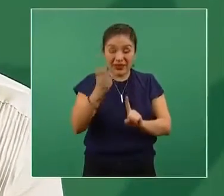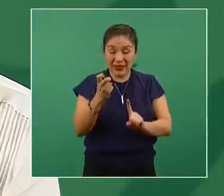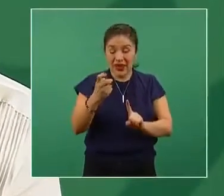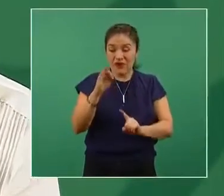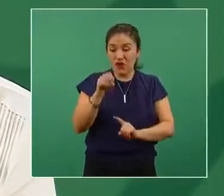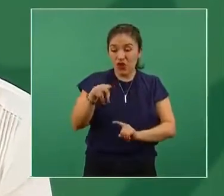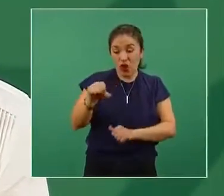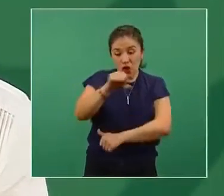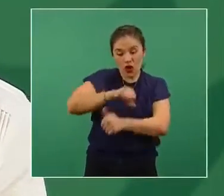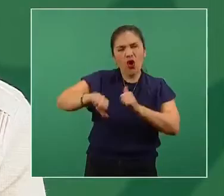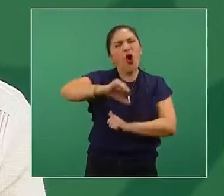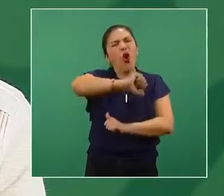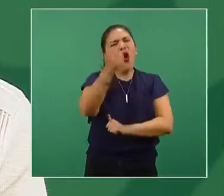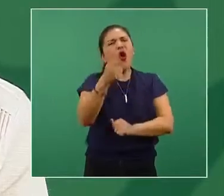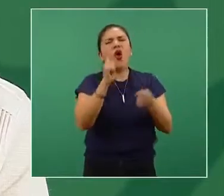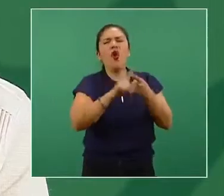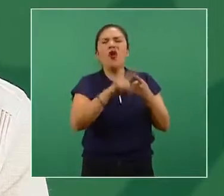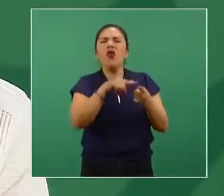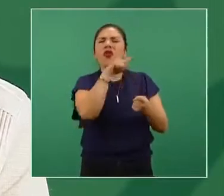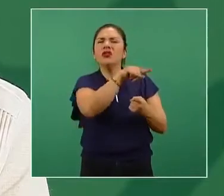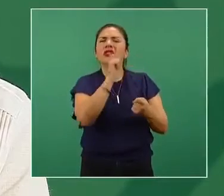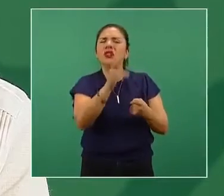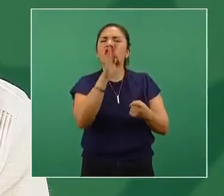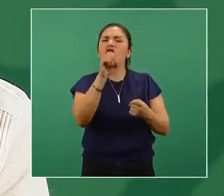rotatorio, porque hay otro fondo que es el fondo de